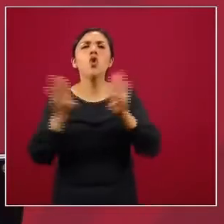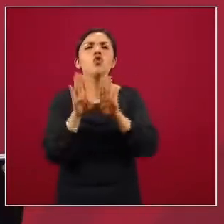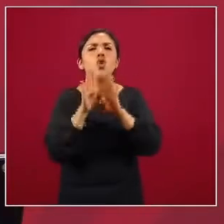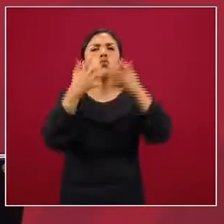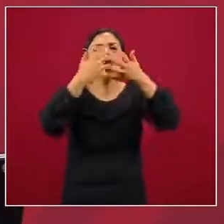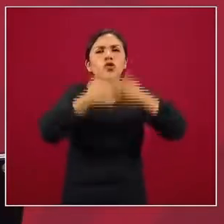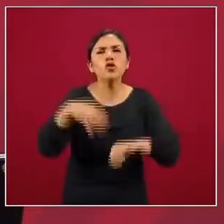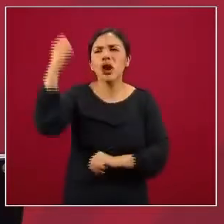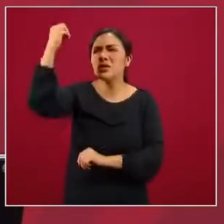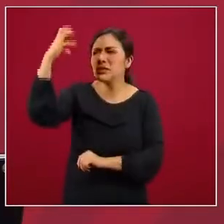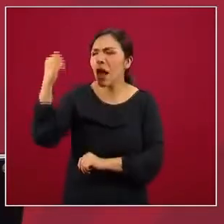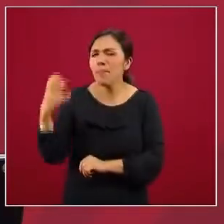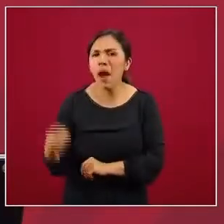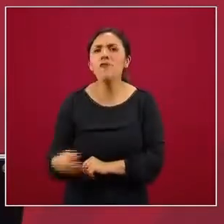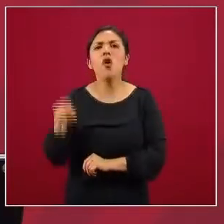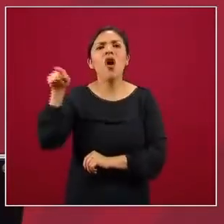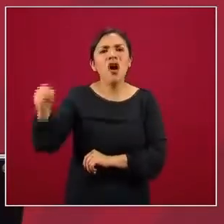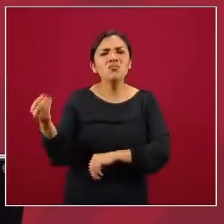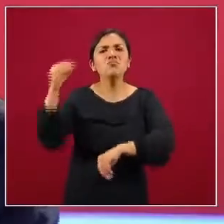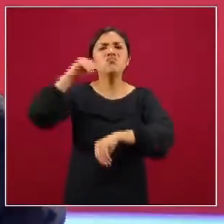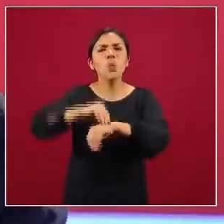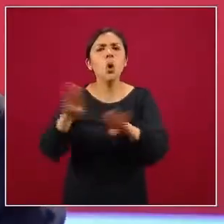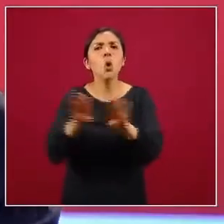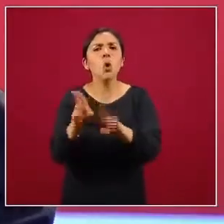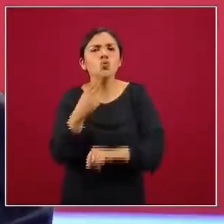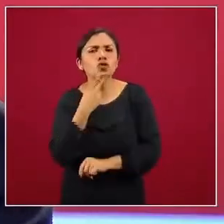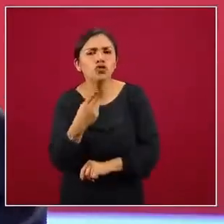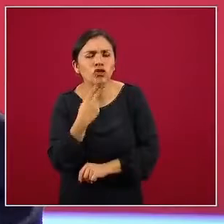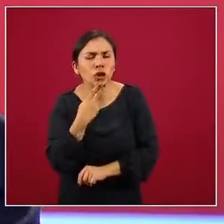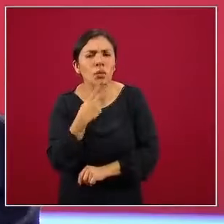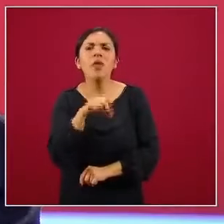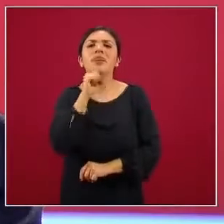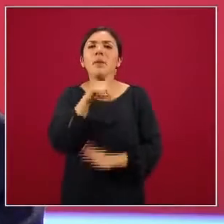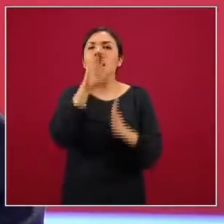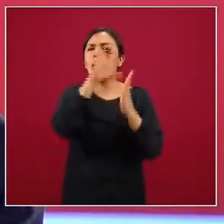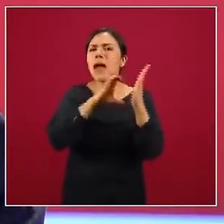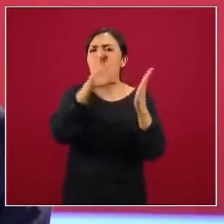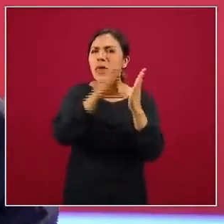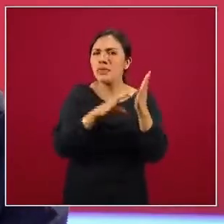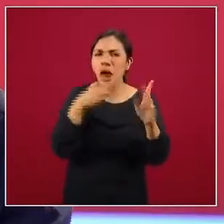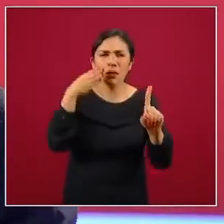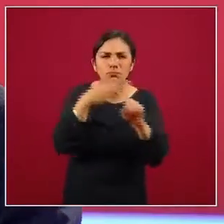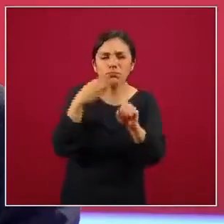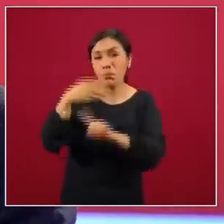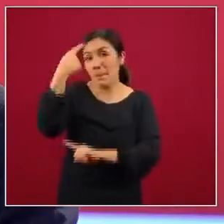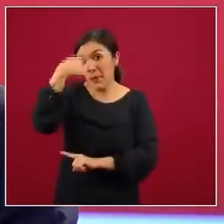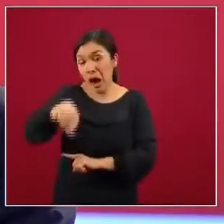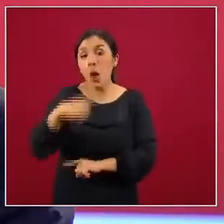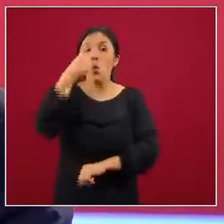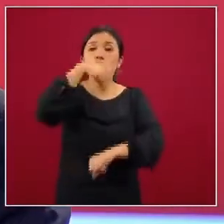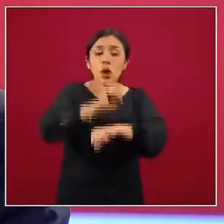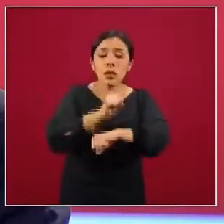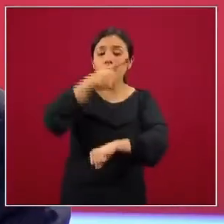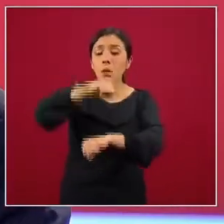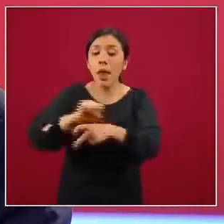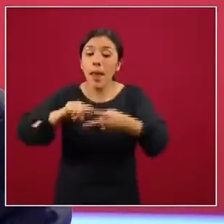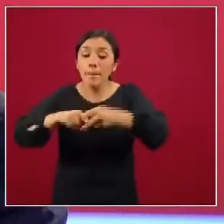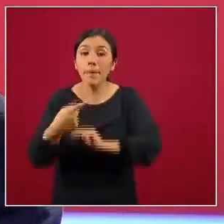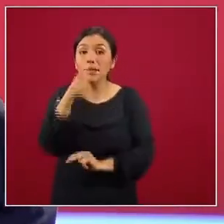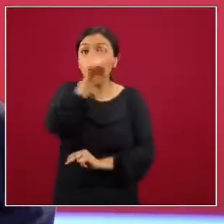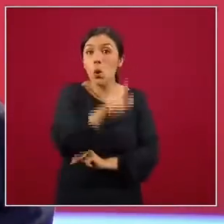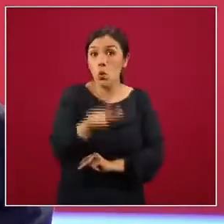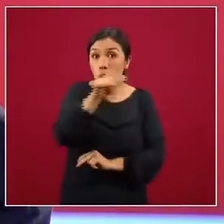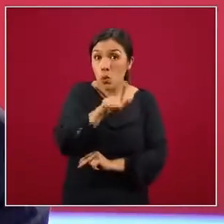del semáforo, las modalidades de su implantación, incluso el calendario específico, para que cada semana, empezando el